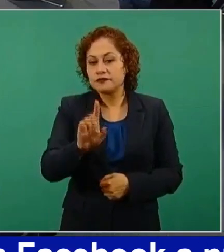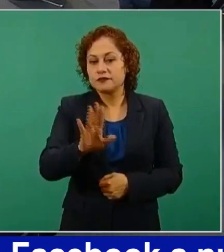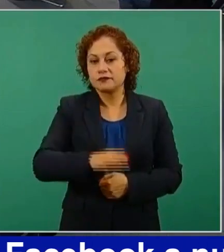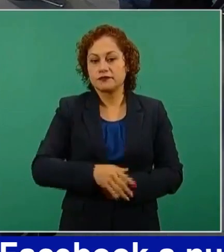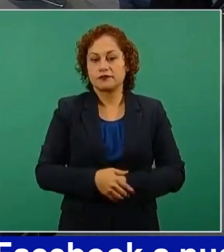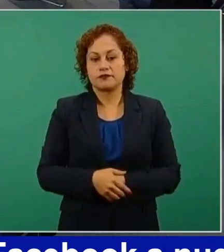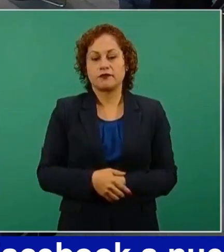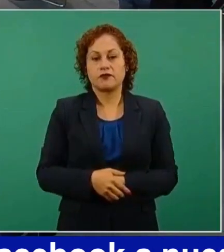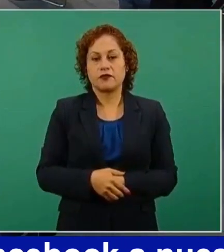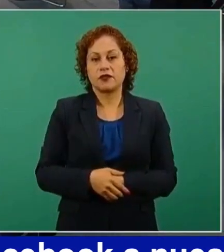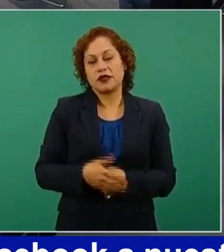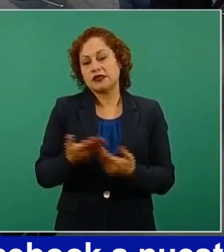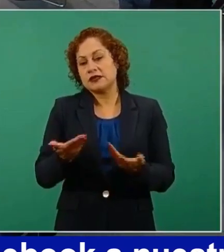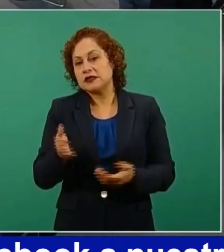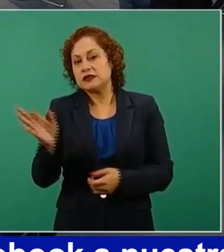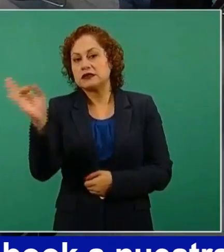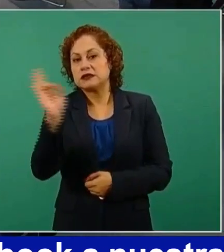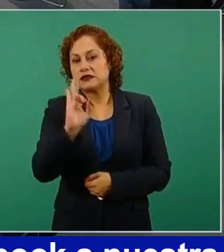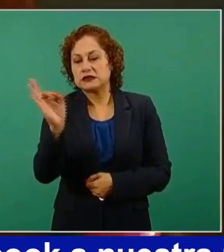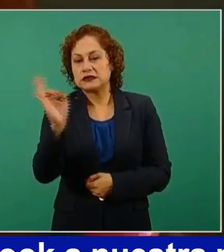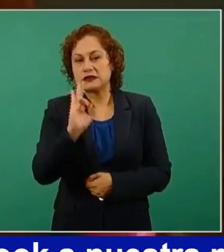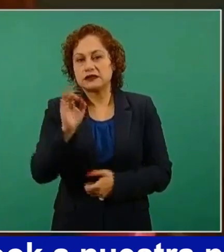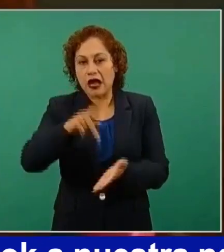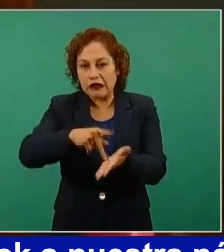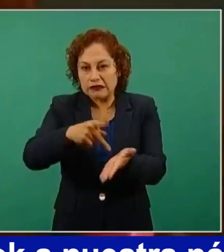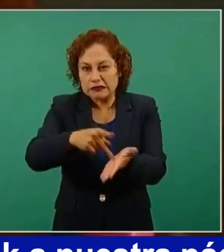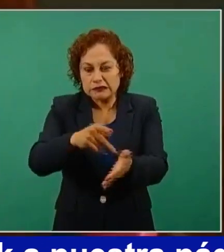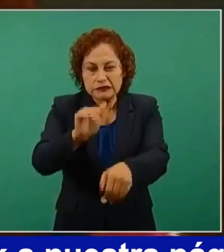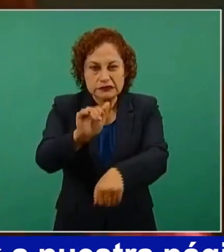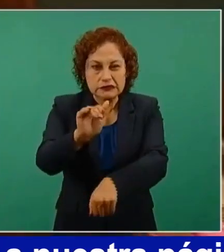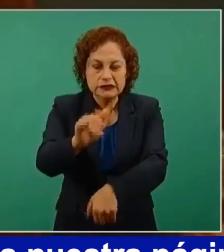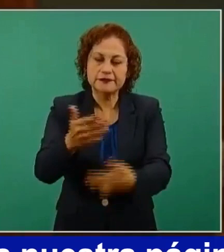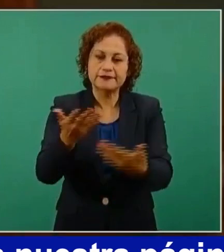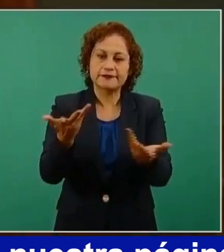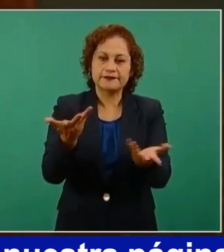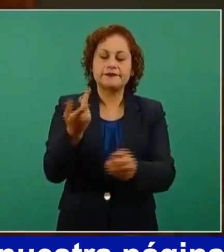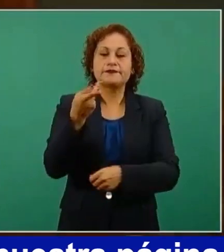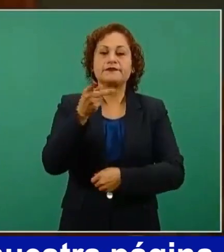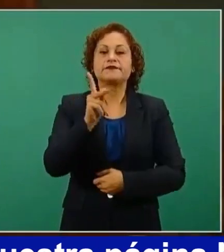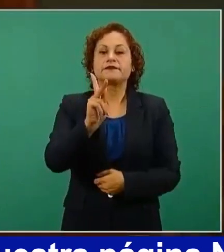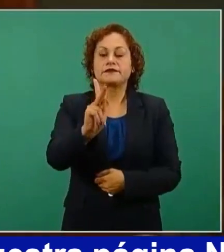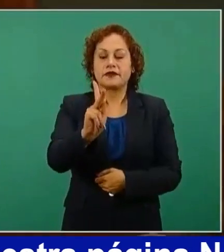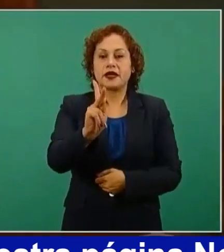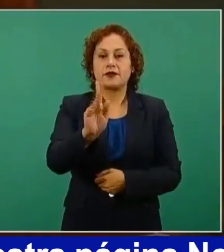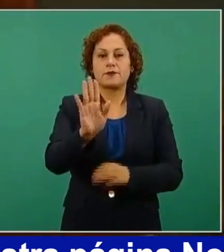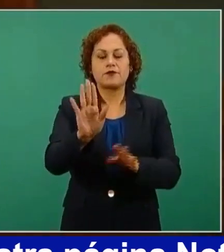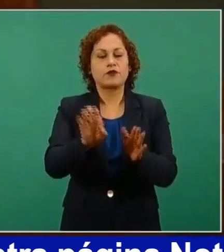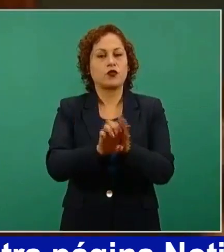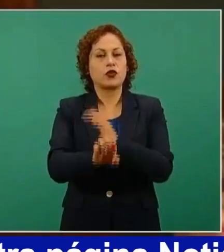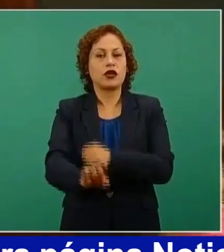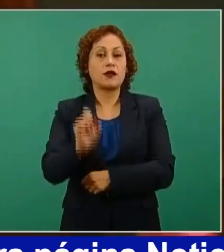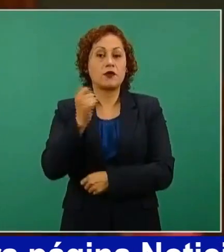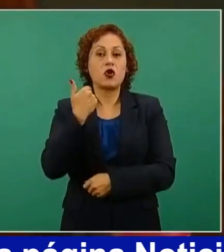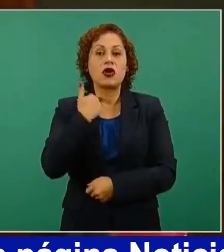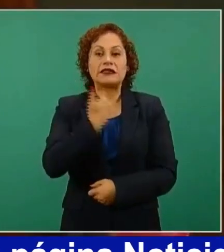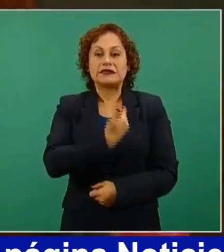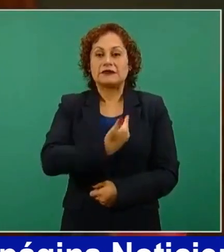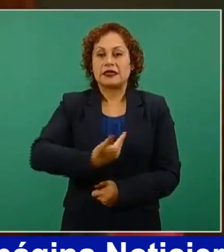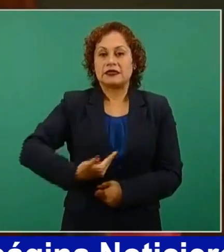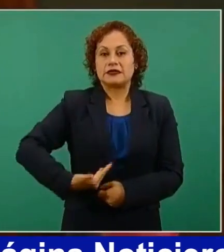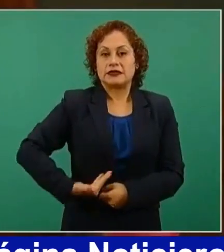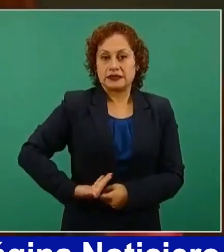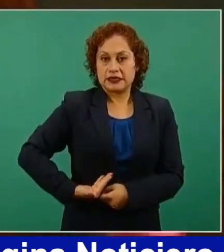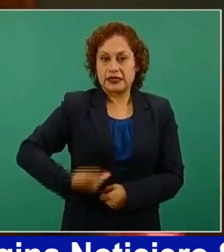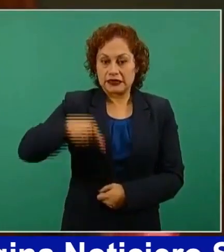por recalcitrante o incisivo el tema para no llevar a juicio a los expresidentes que saquearon al país.